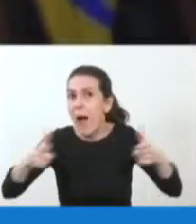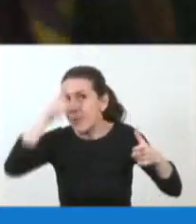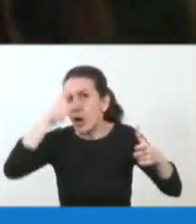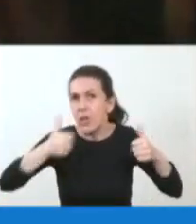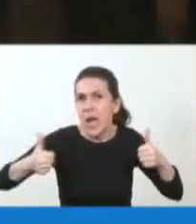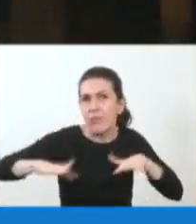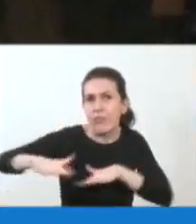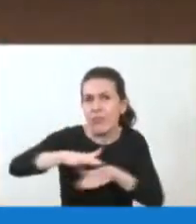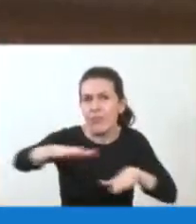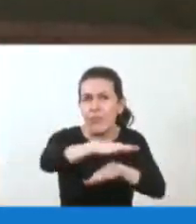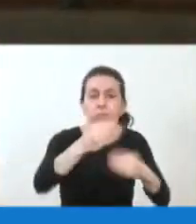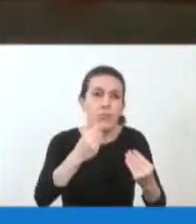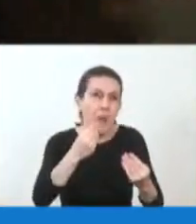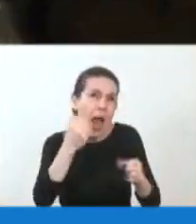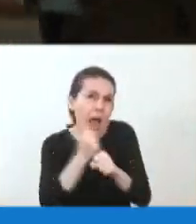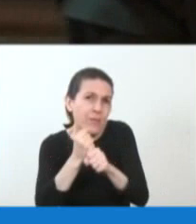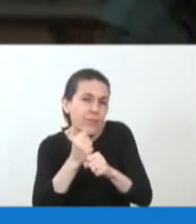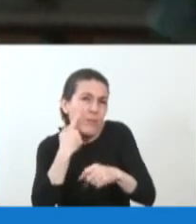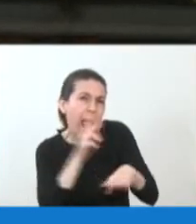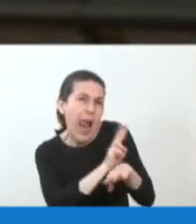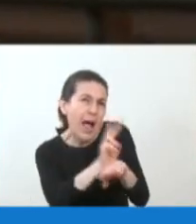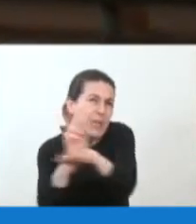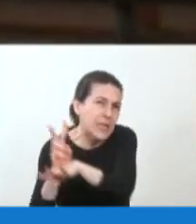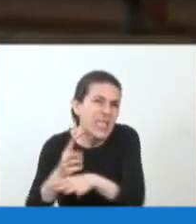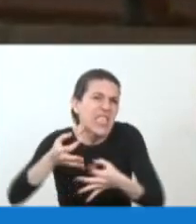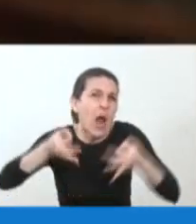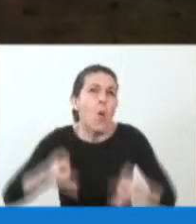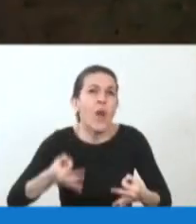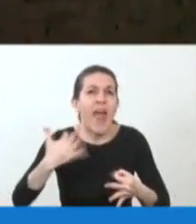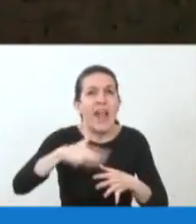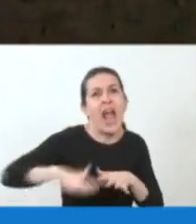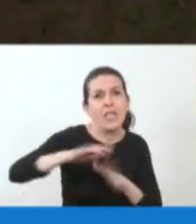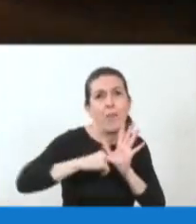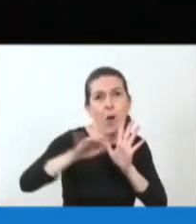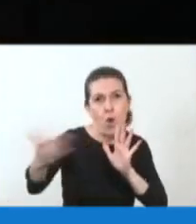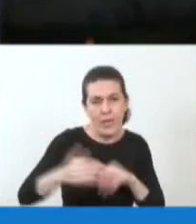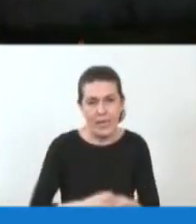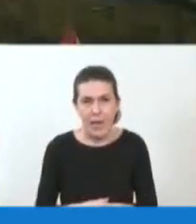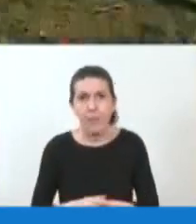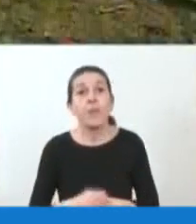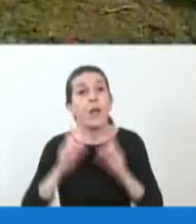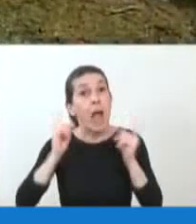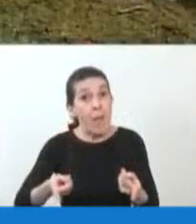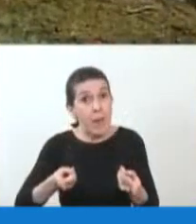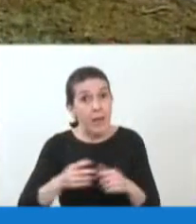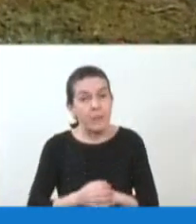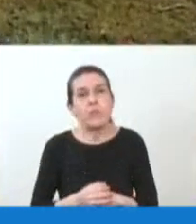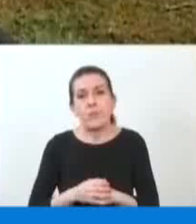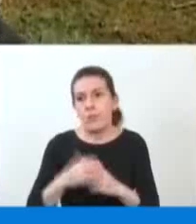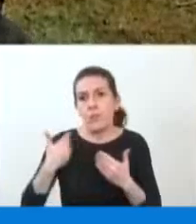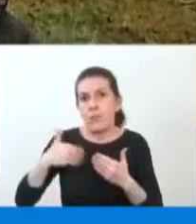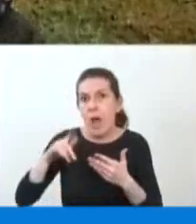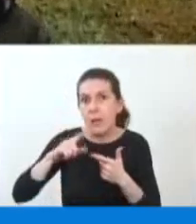necesarios para contar con más seguridad en el conurbano bonaerense luego también se